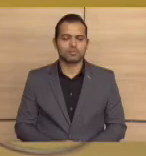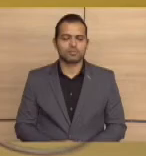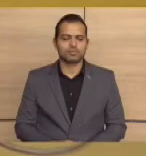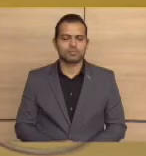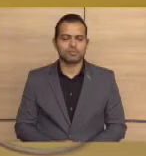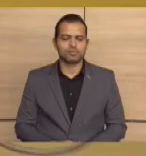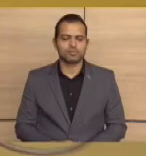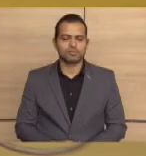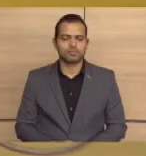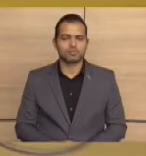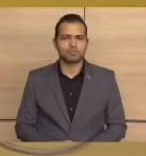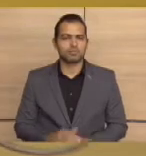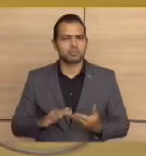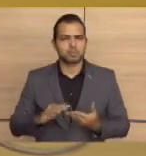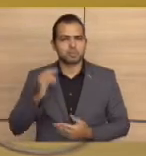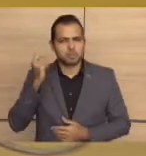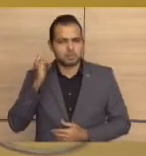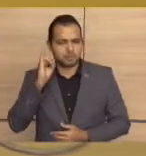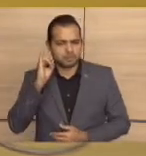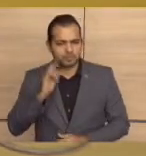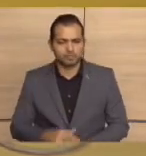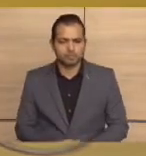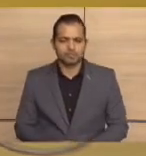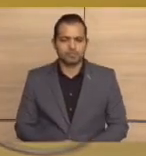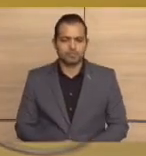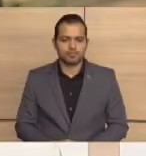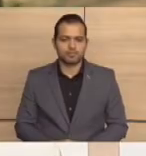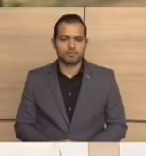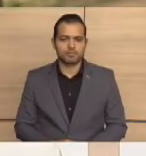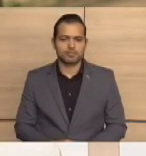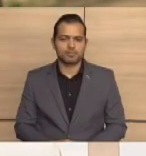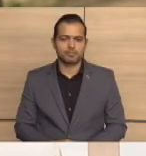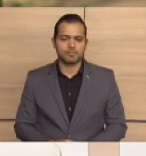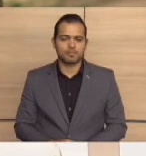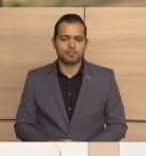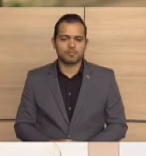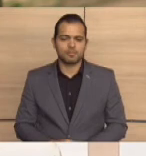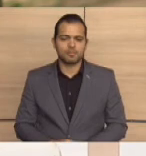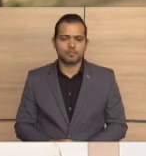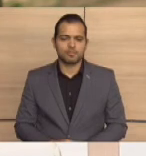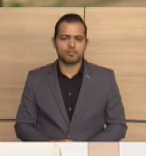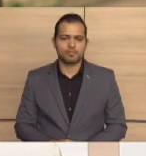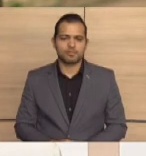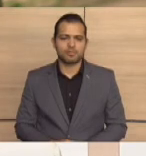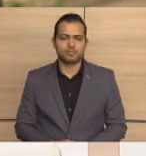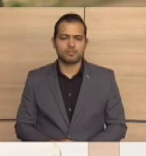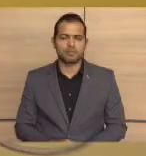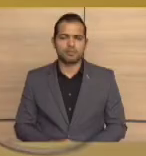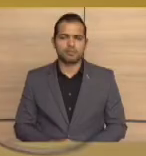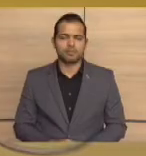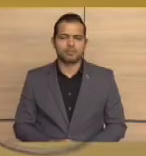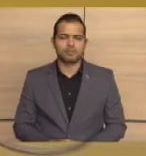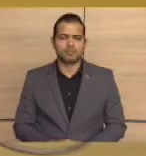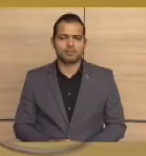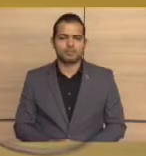dijo, pero Anne, los hombres también deberían tener un bebé. Y ahí me volteé el argumento por completo, no sabía que